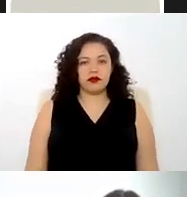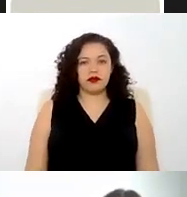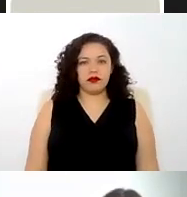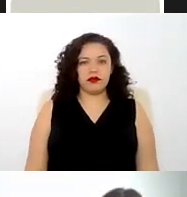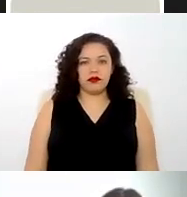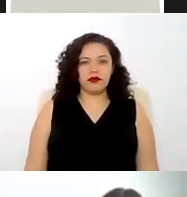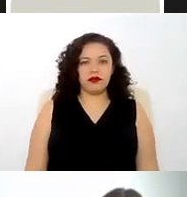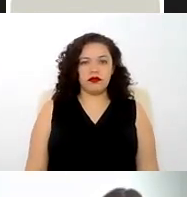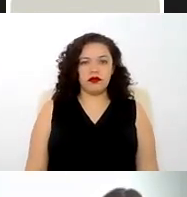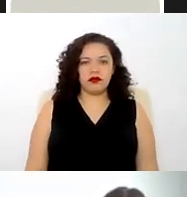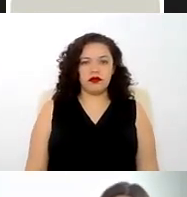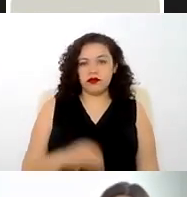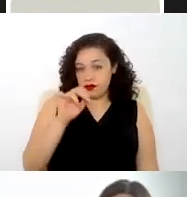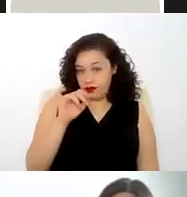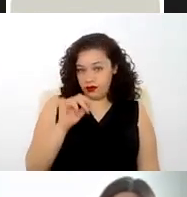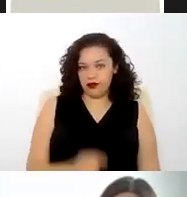si